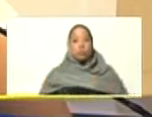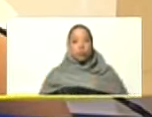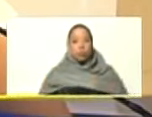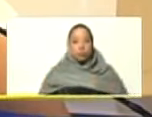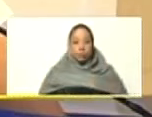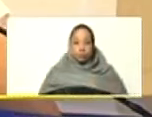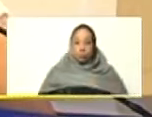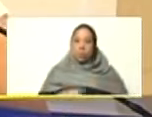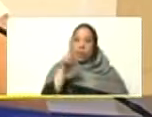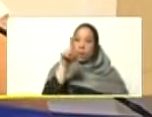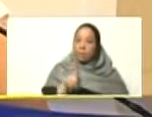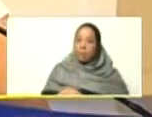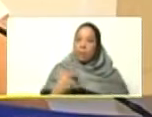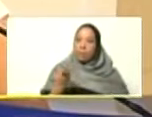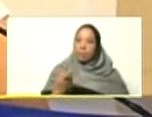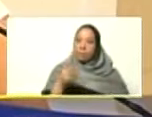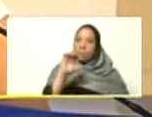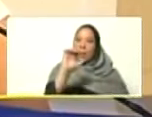supuesto,